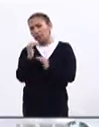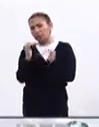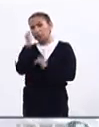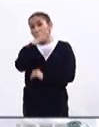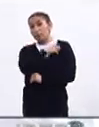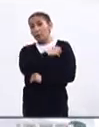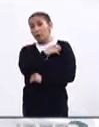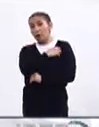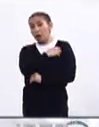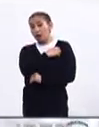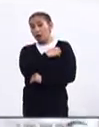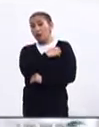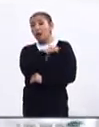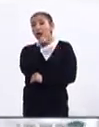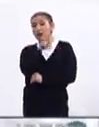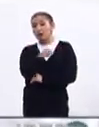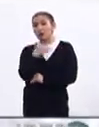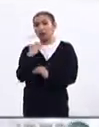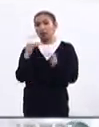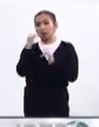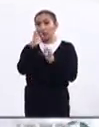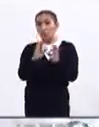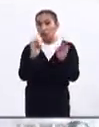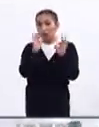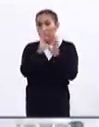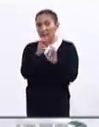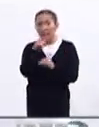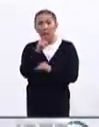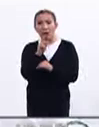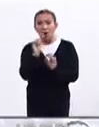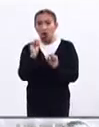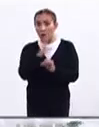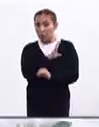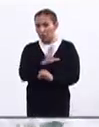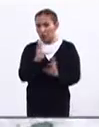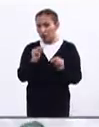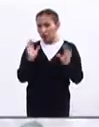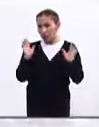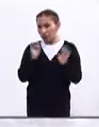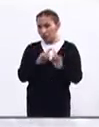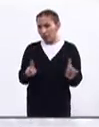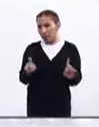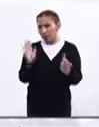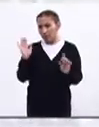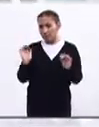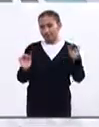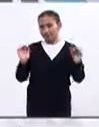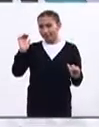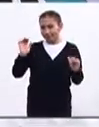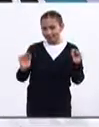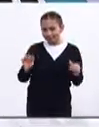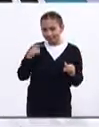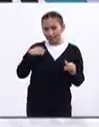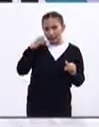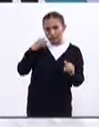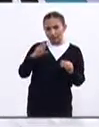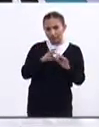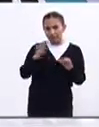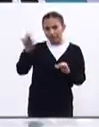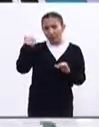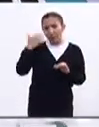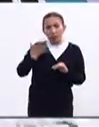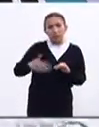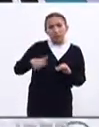de capitán, una jerarquía importante, pero no es un general. Me refiero en esos términos, lo que tú te planteabas de